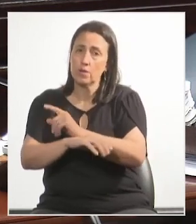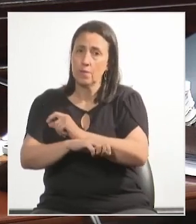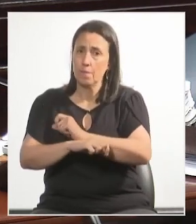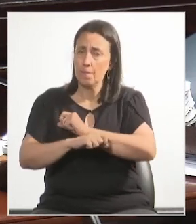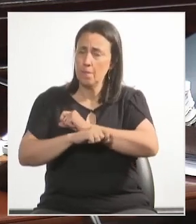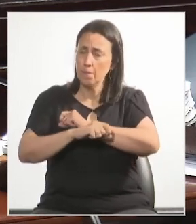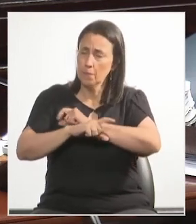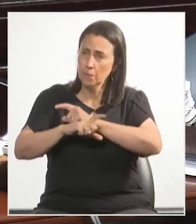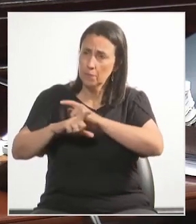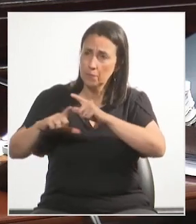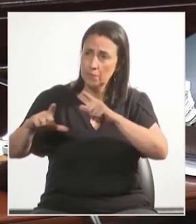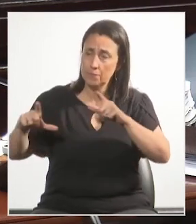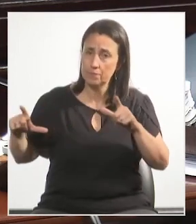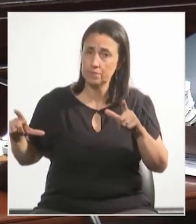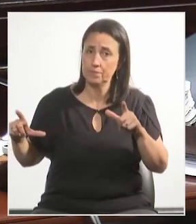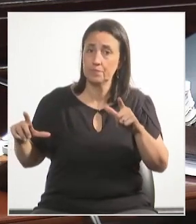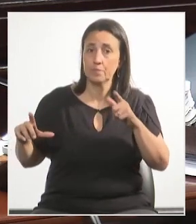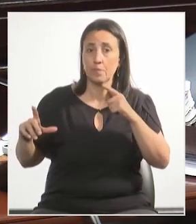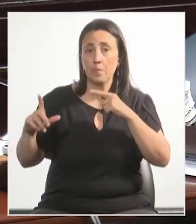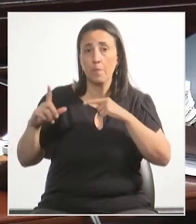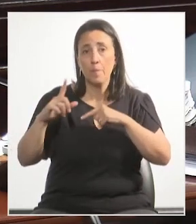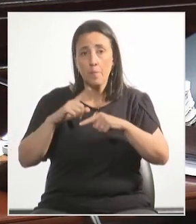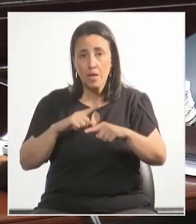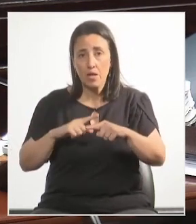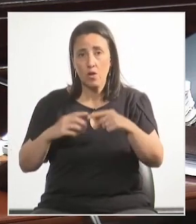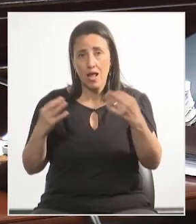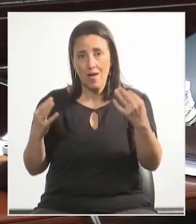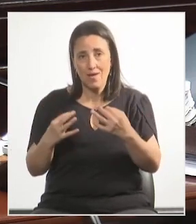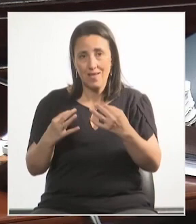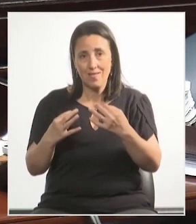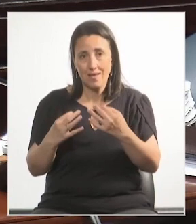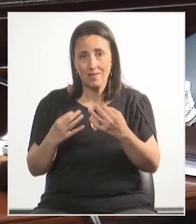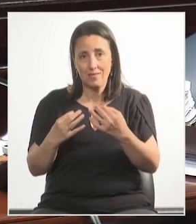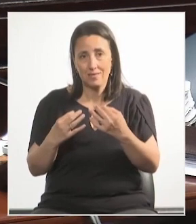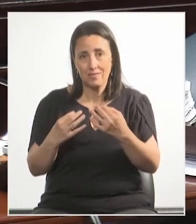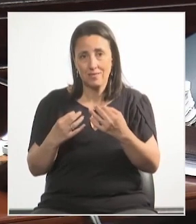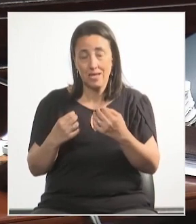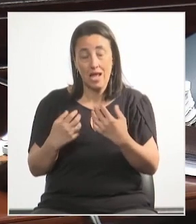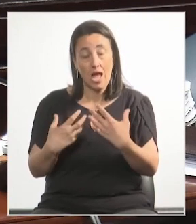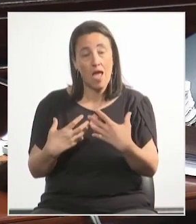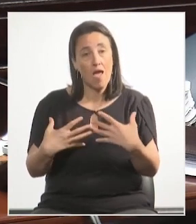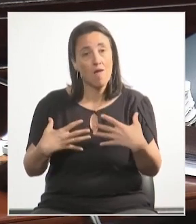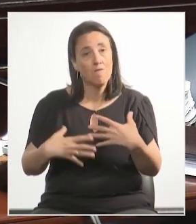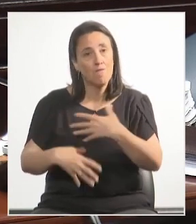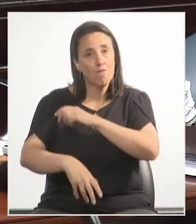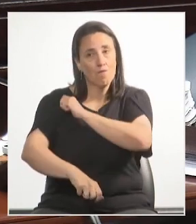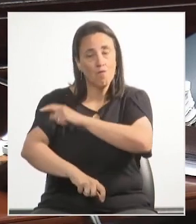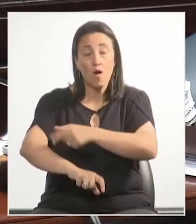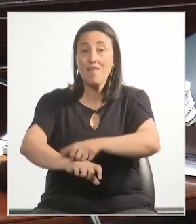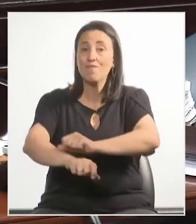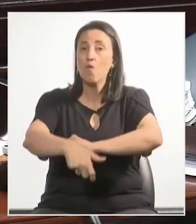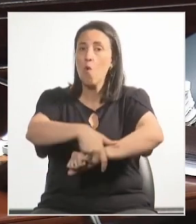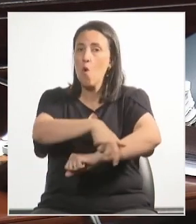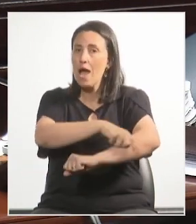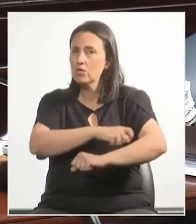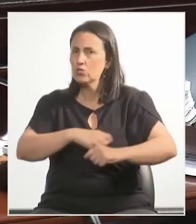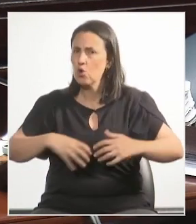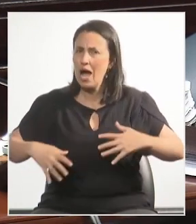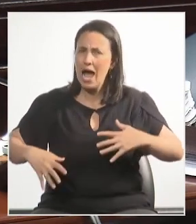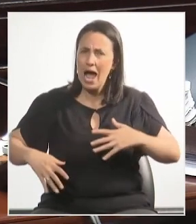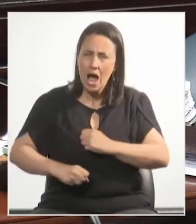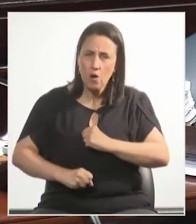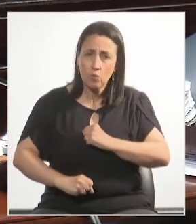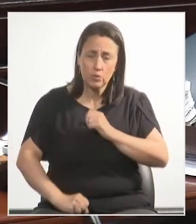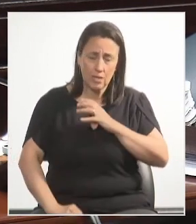infinitesimal. Sin embargo, se volcaba indecible esfuerzo, angustia y